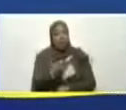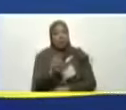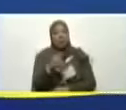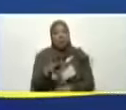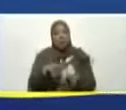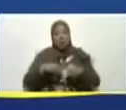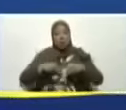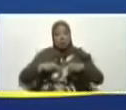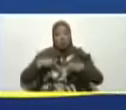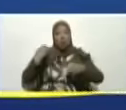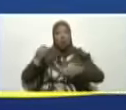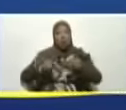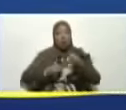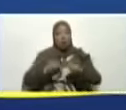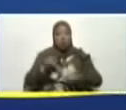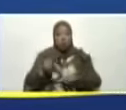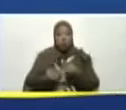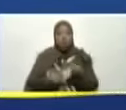reconstruirse